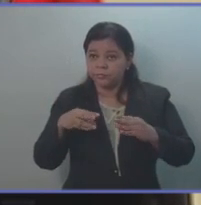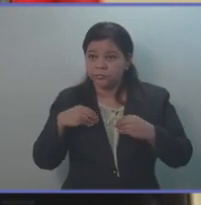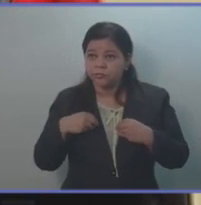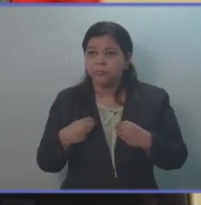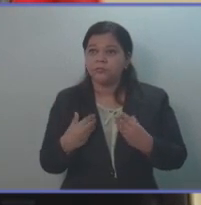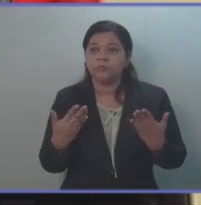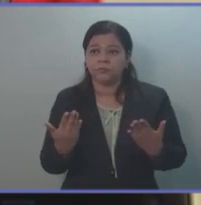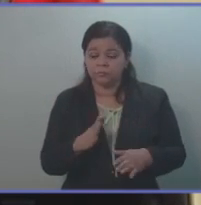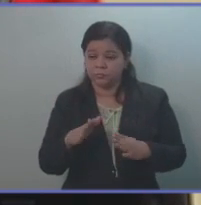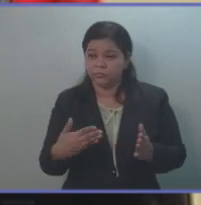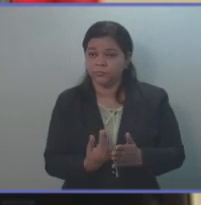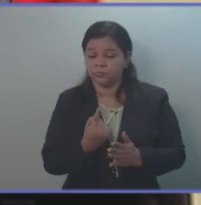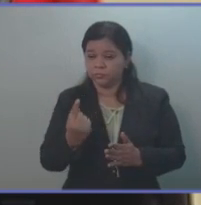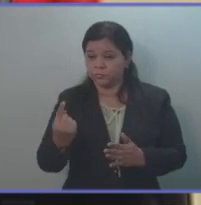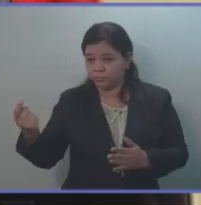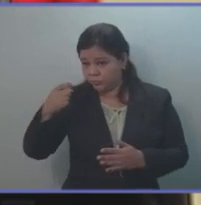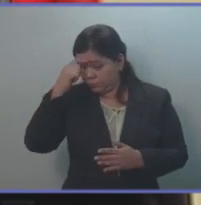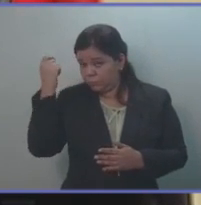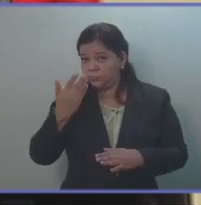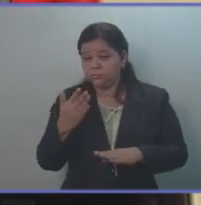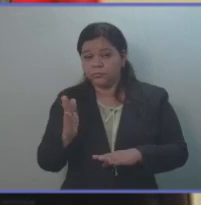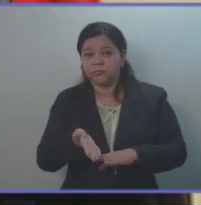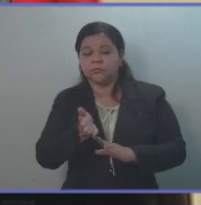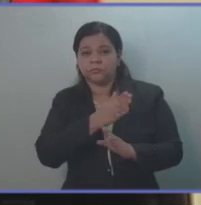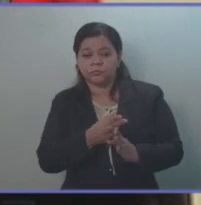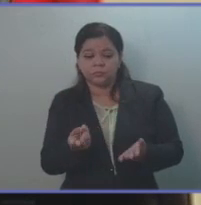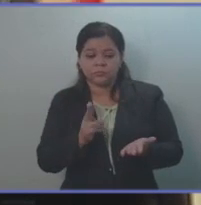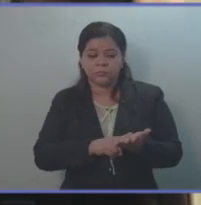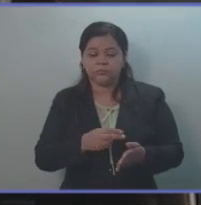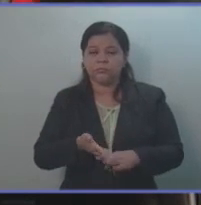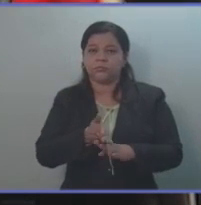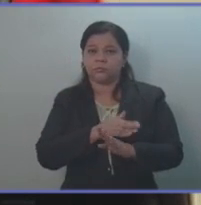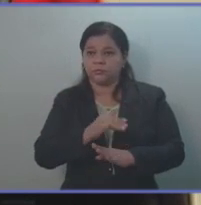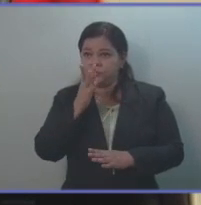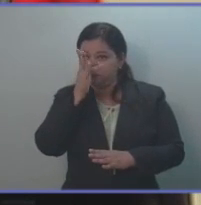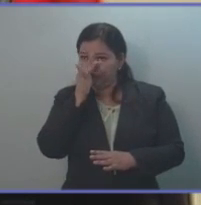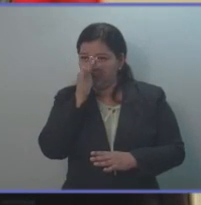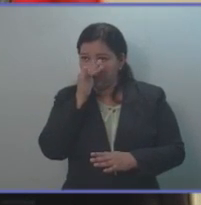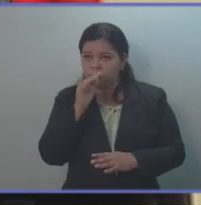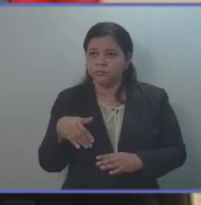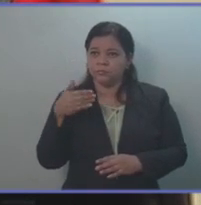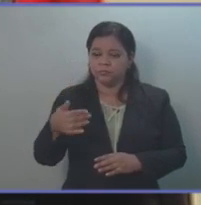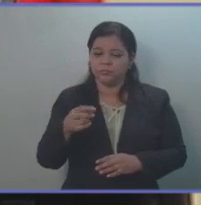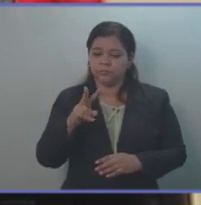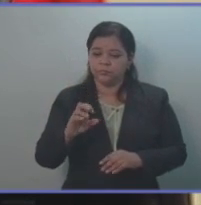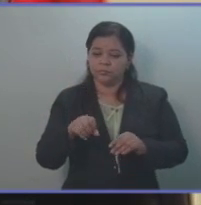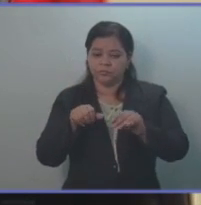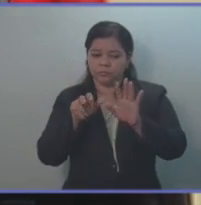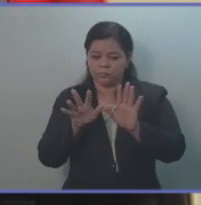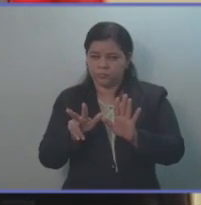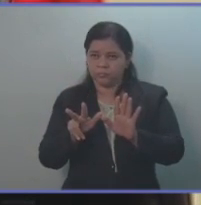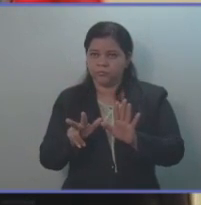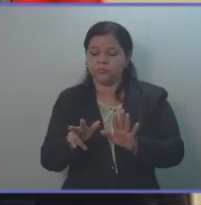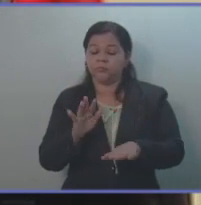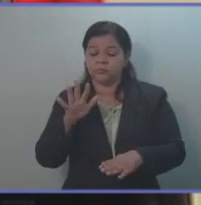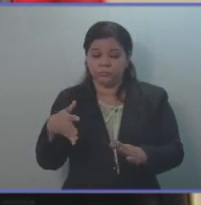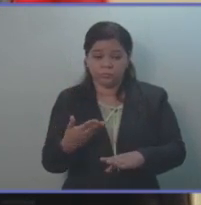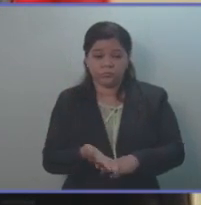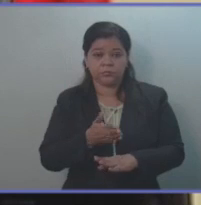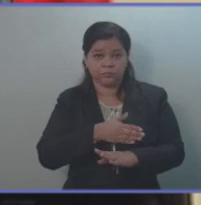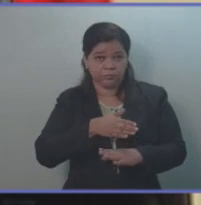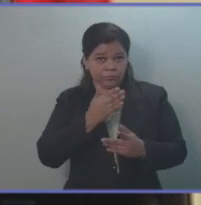únicamente a empleados que contratados antes de febrero de 2018. En virtud de lo